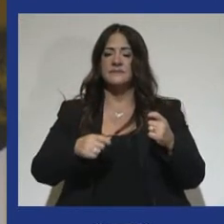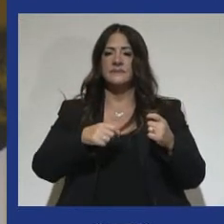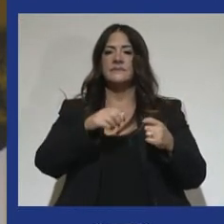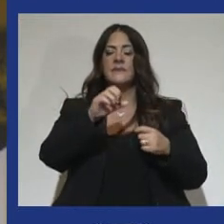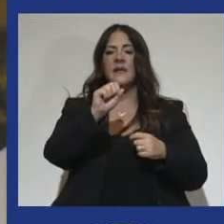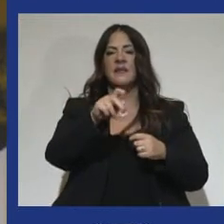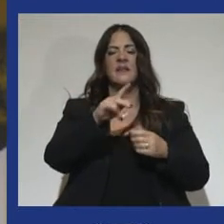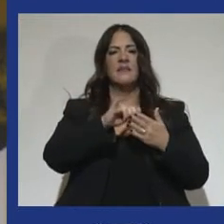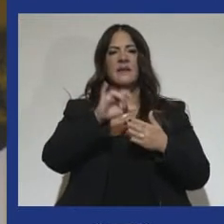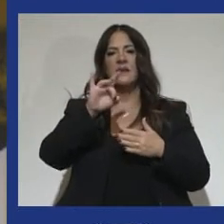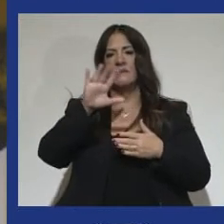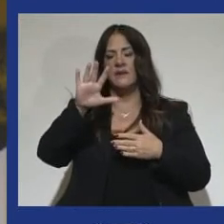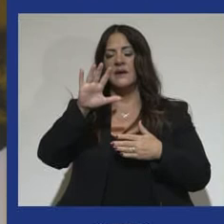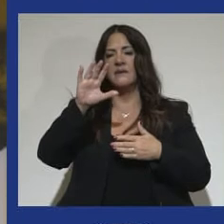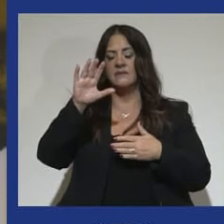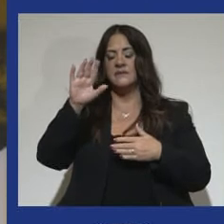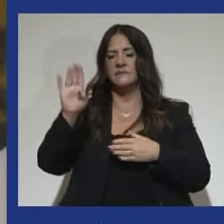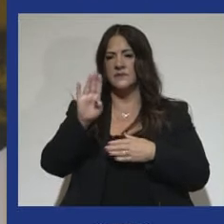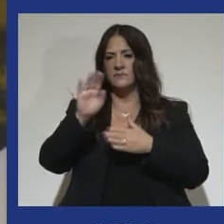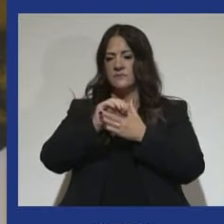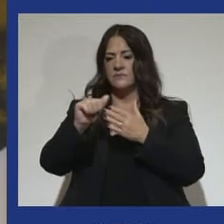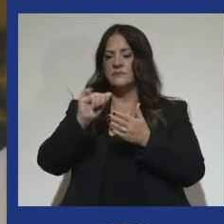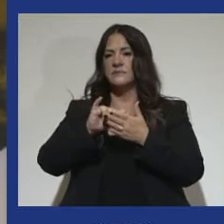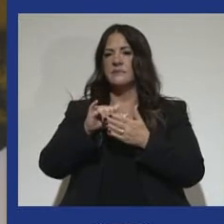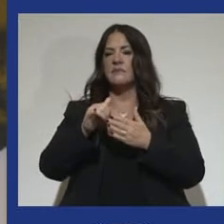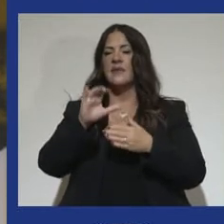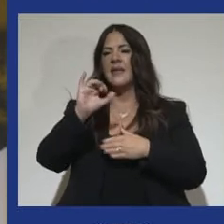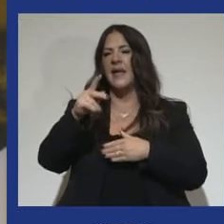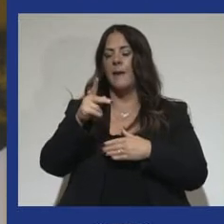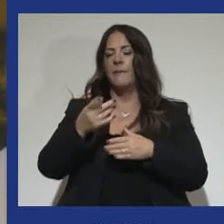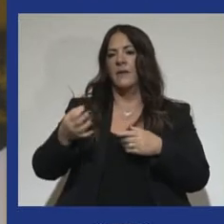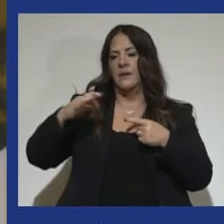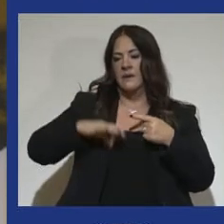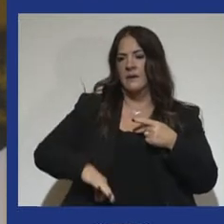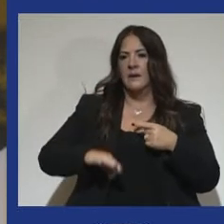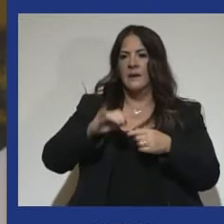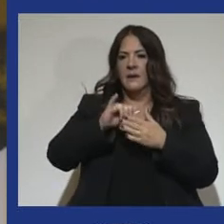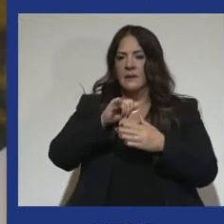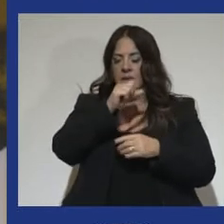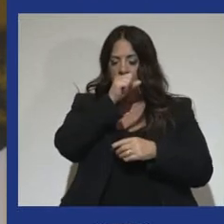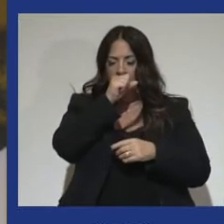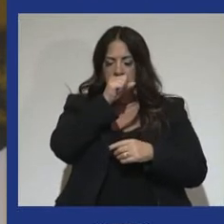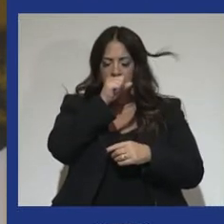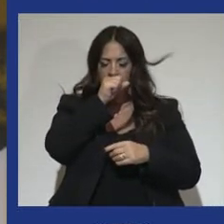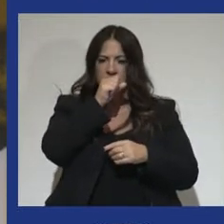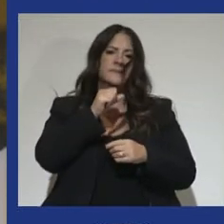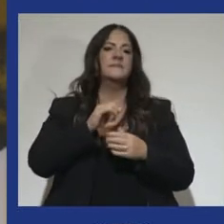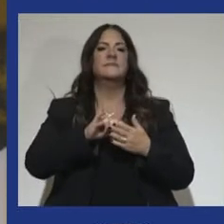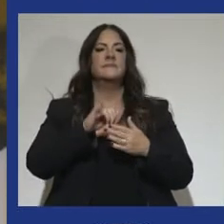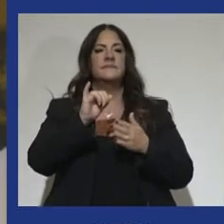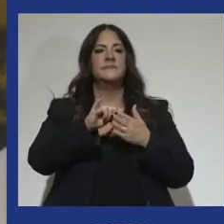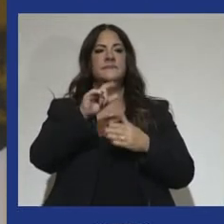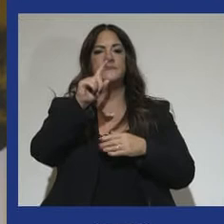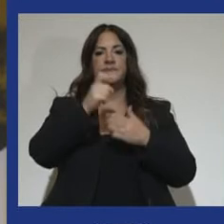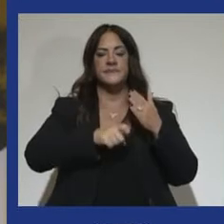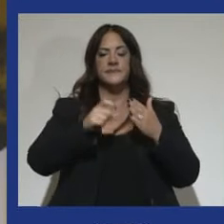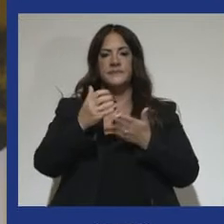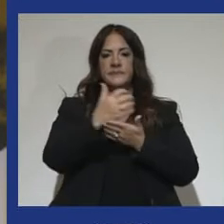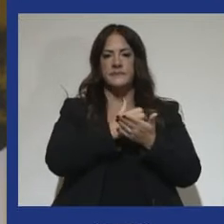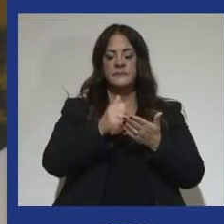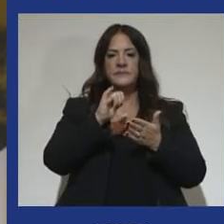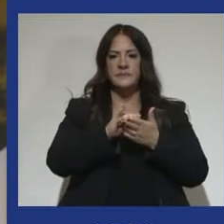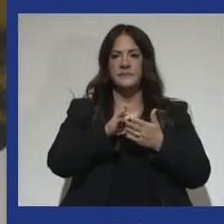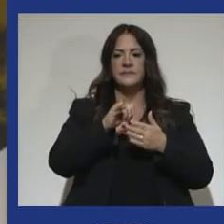ingresos de capital que resulta en 18.5 millones en